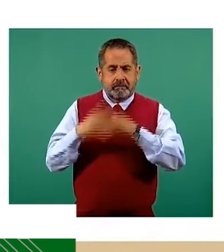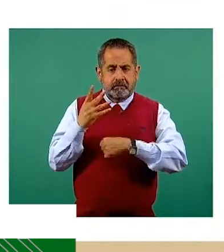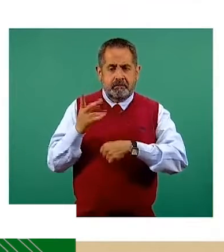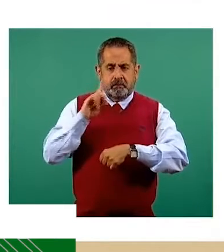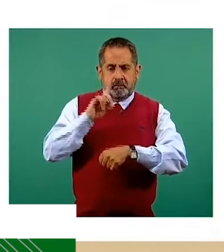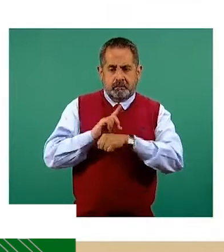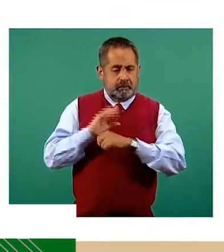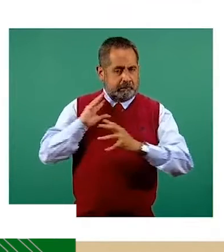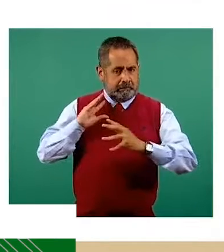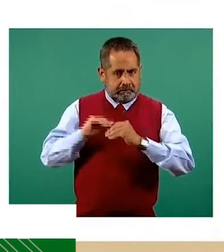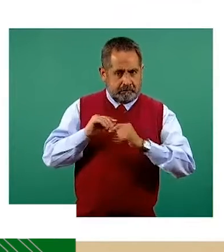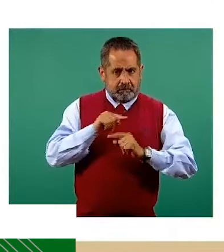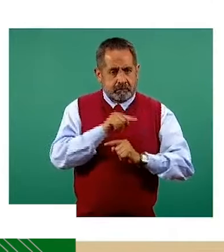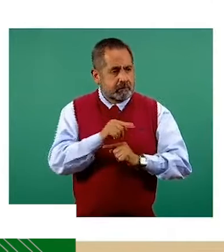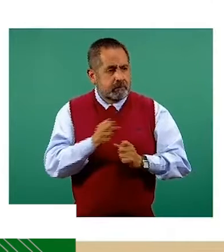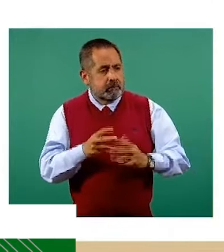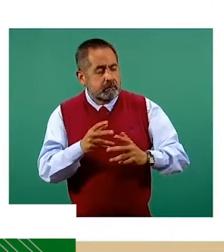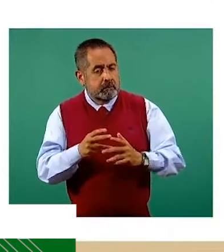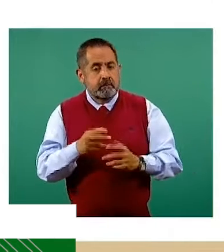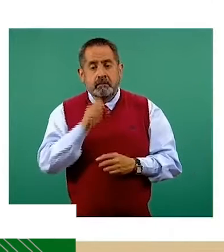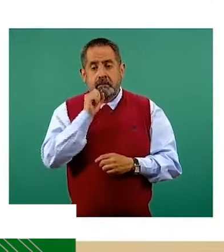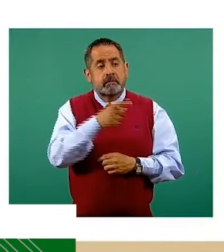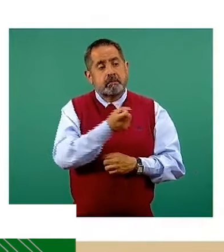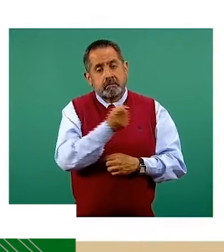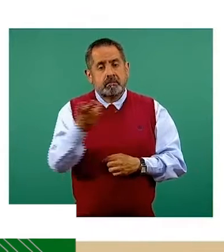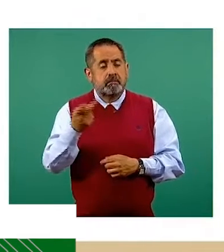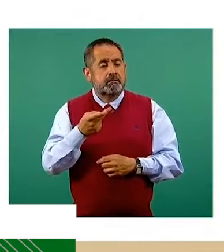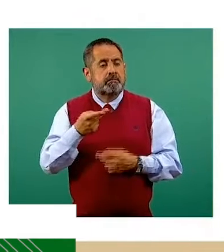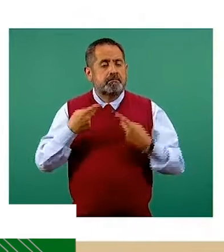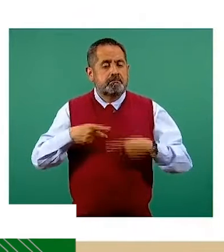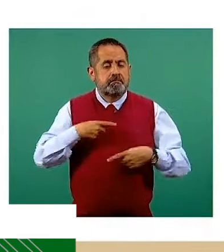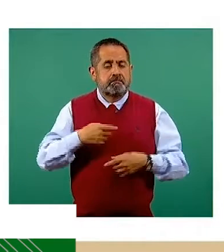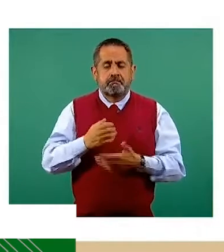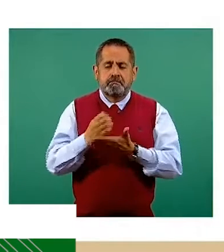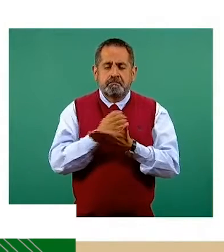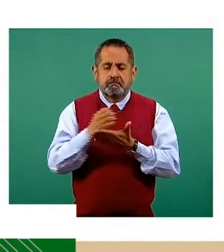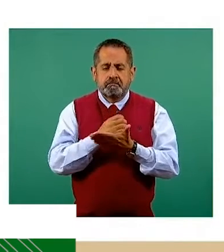1.907.538. También se detalló que al corte del 18 de mayo se han aplicado